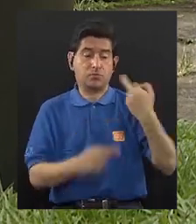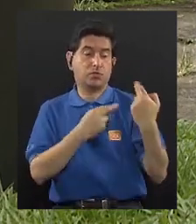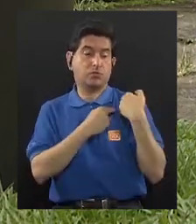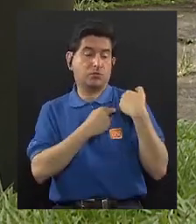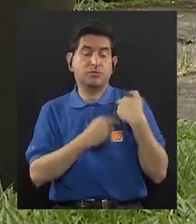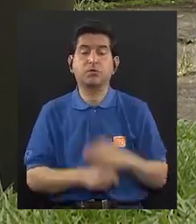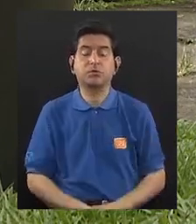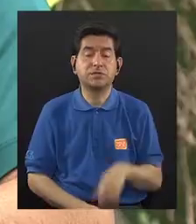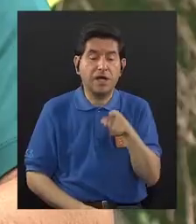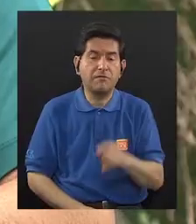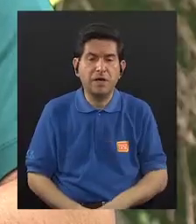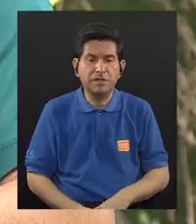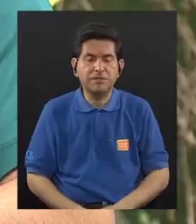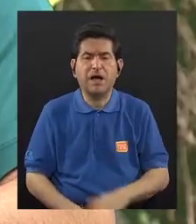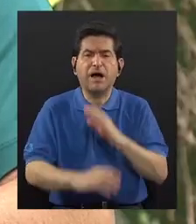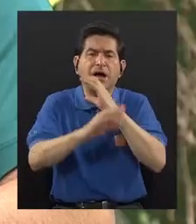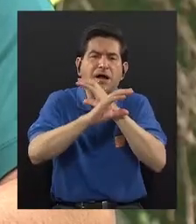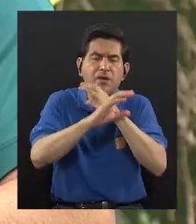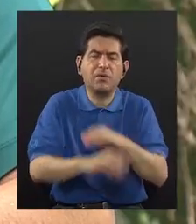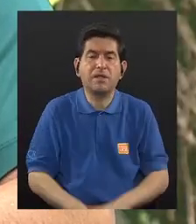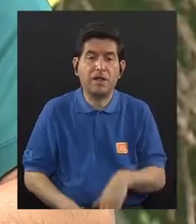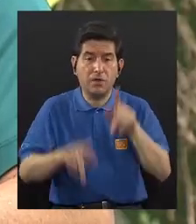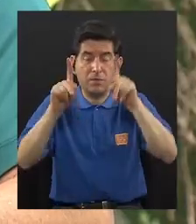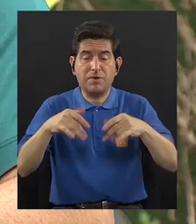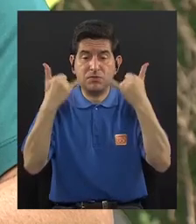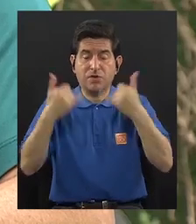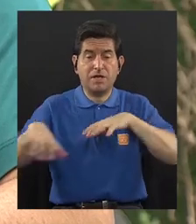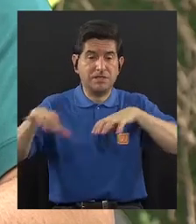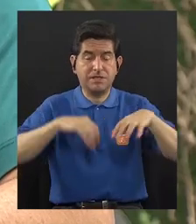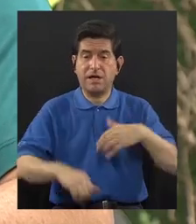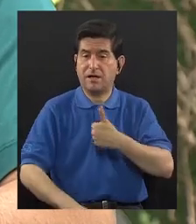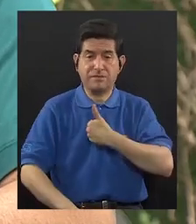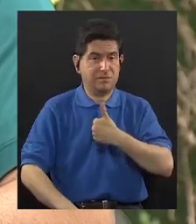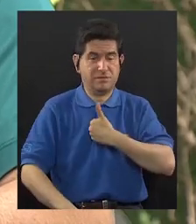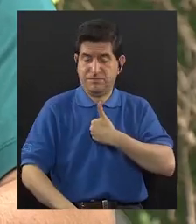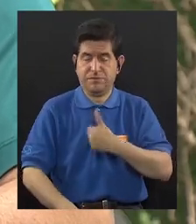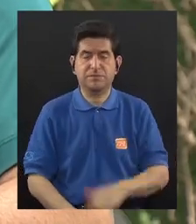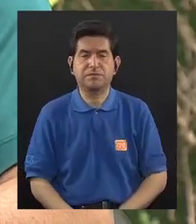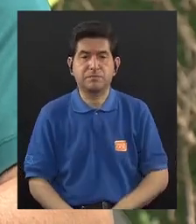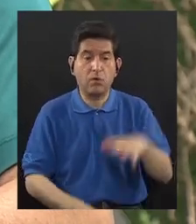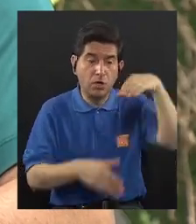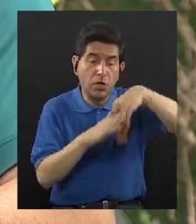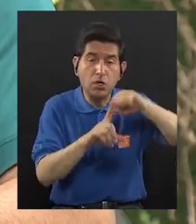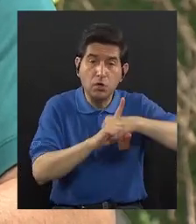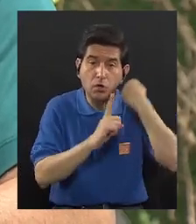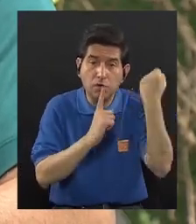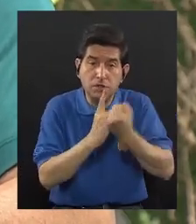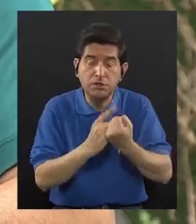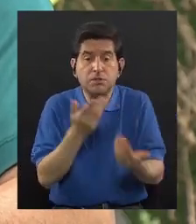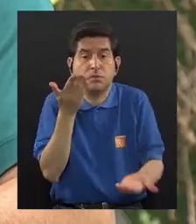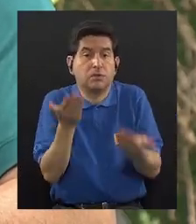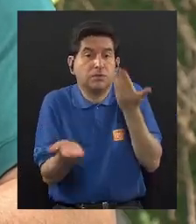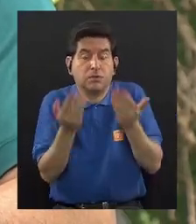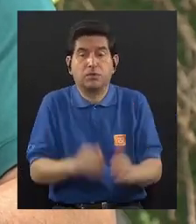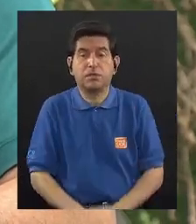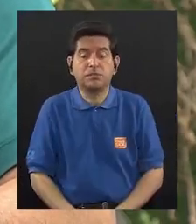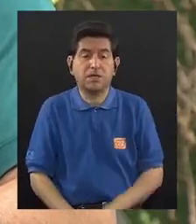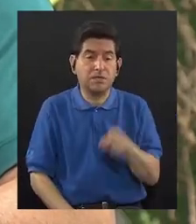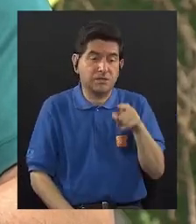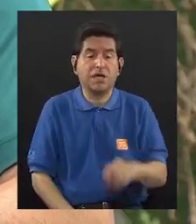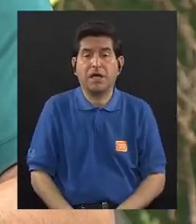cargo que cuidar en las casas porque no pueden hacer sus actividades de vida diaria esto incluye en situaciones como cómo